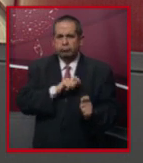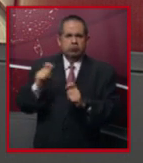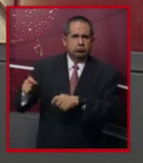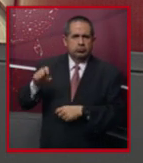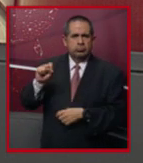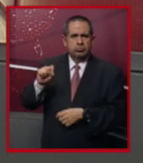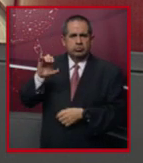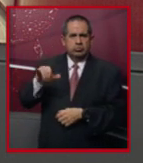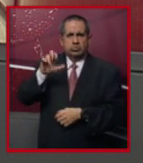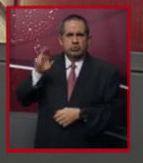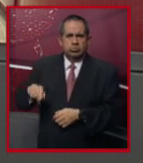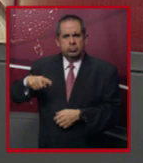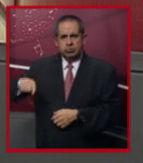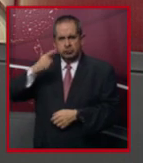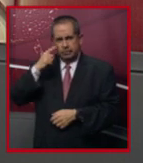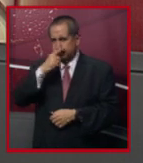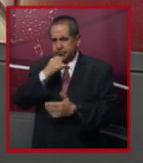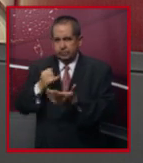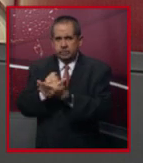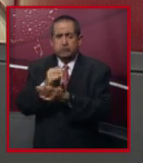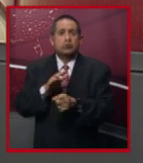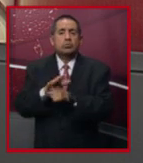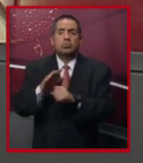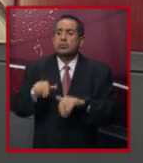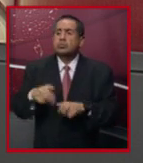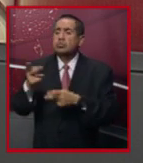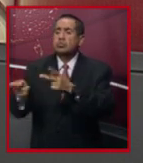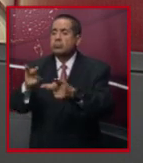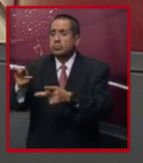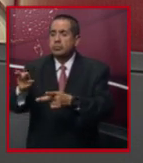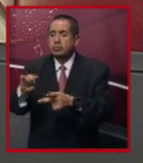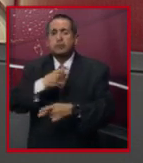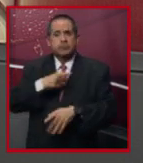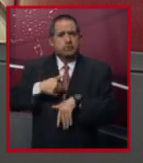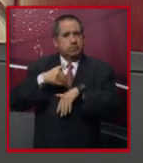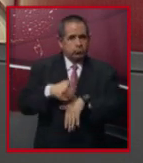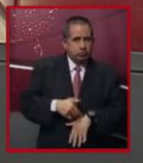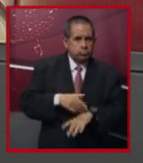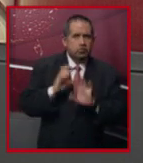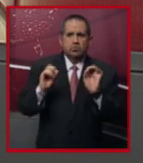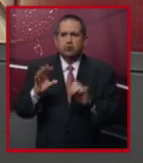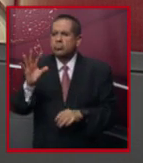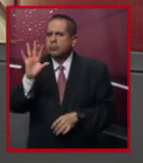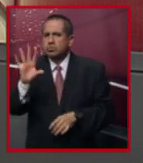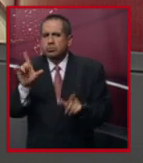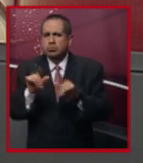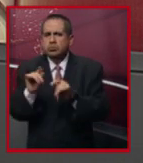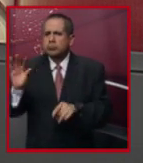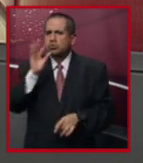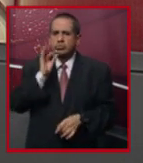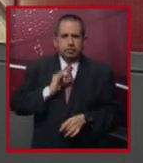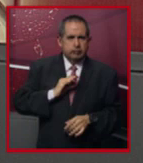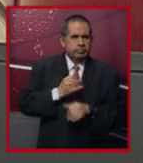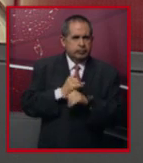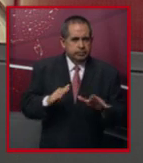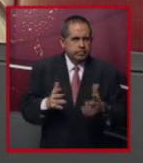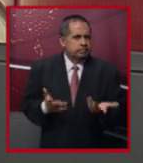Suprema Corte de Justicia quien decida cuándo es vinculante una consulta popular, así como establece en la ley un día